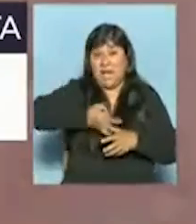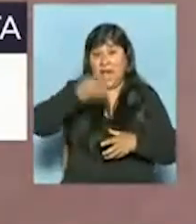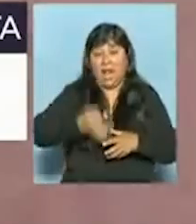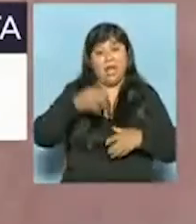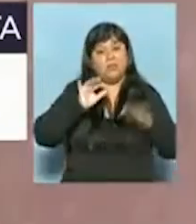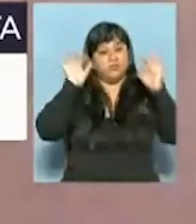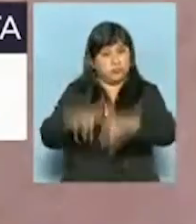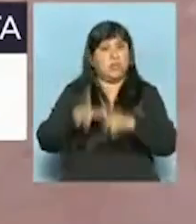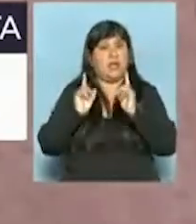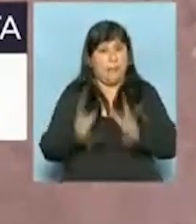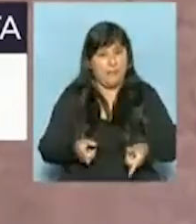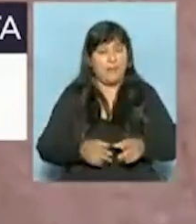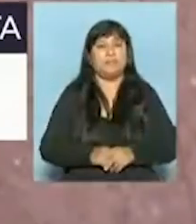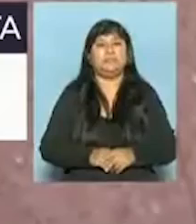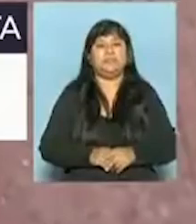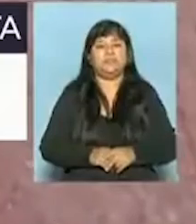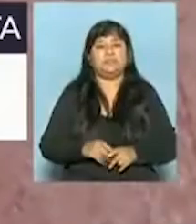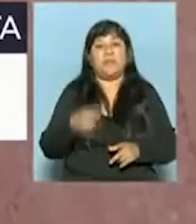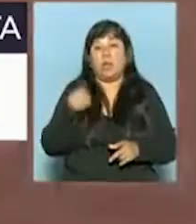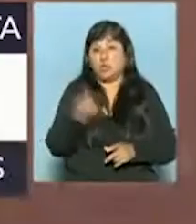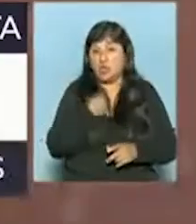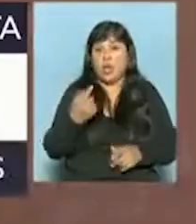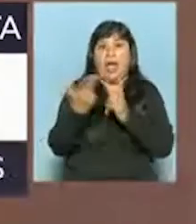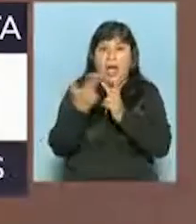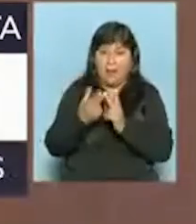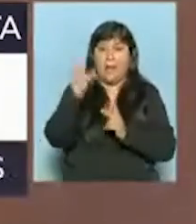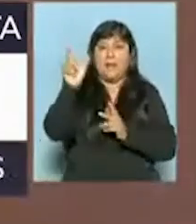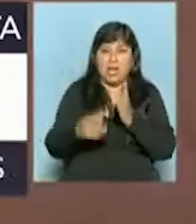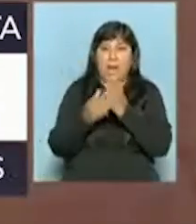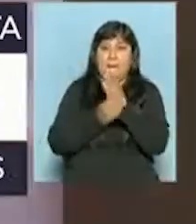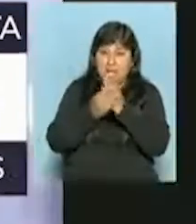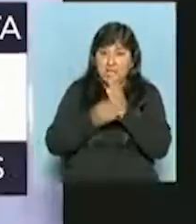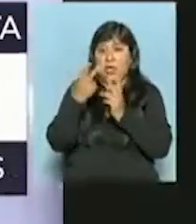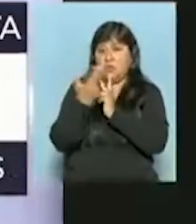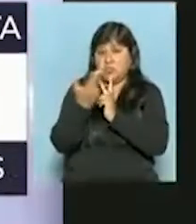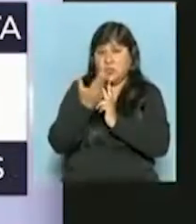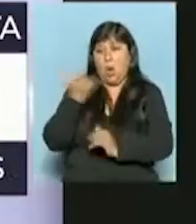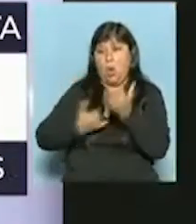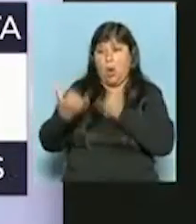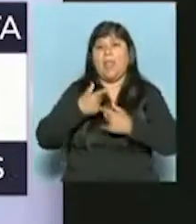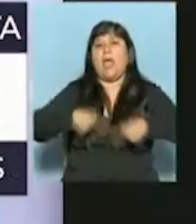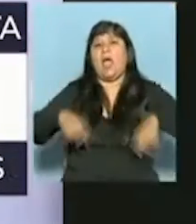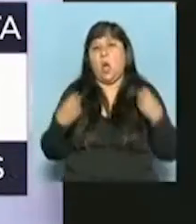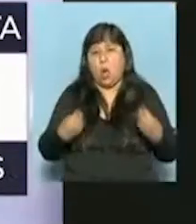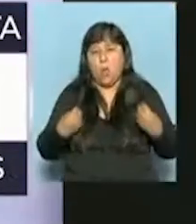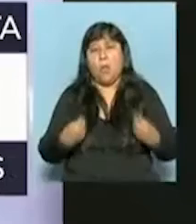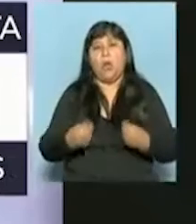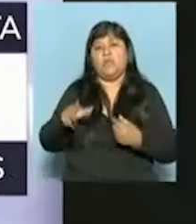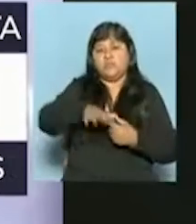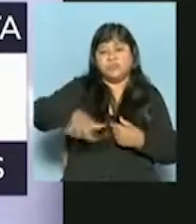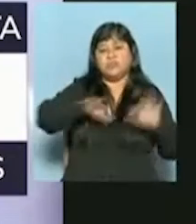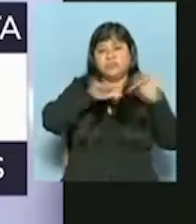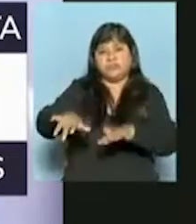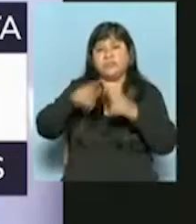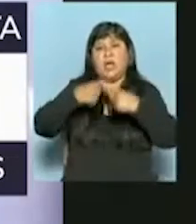estos allanamientos. Pudimos hablar con el ministro, nos contó un poco cómo fue este mega operativo, que reitero, fue muy importante